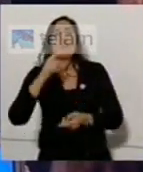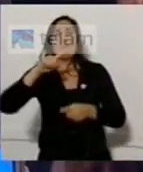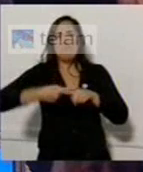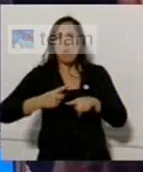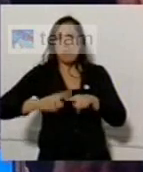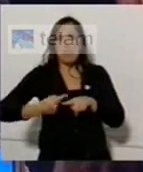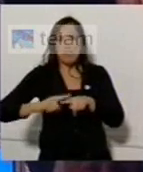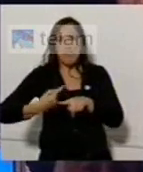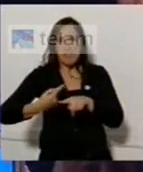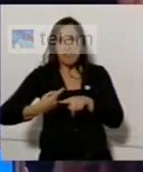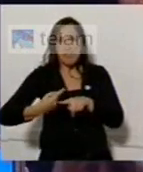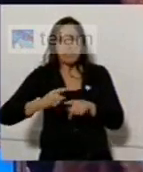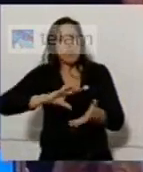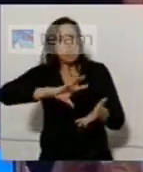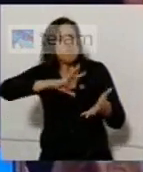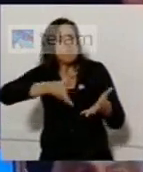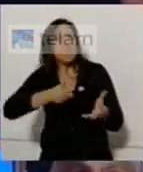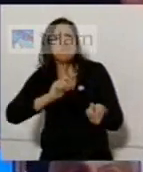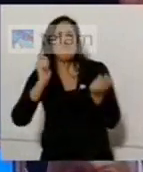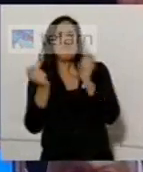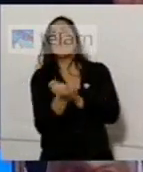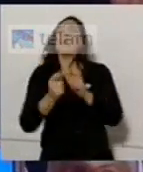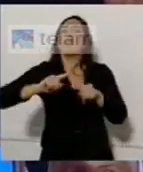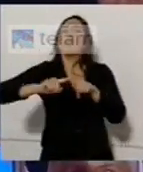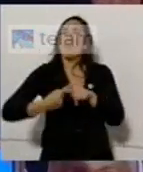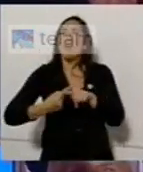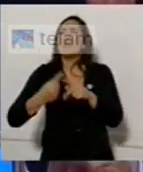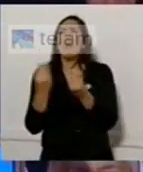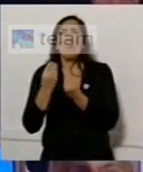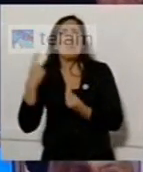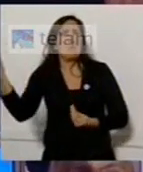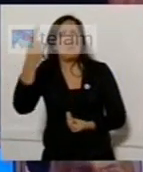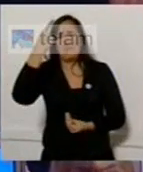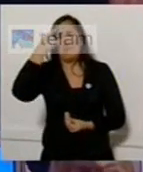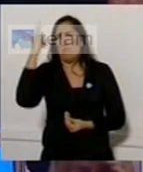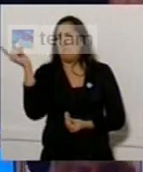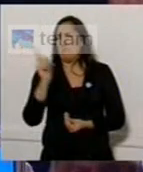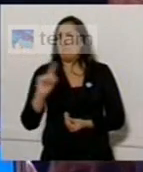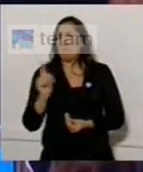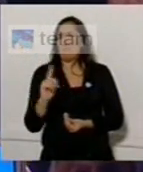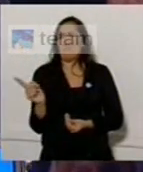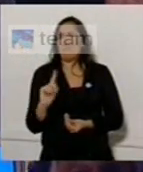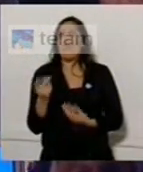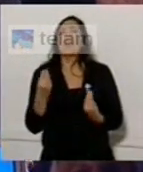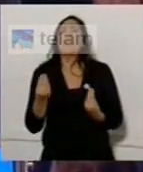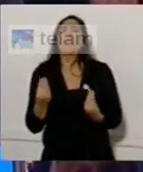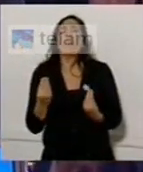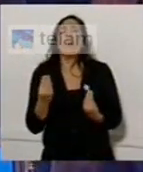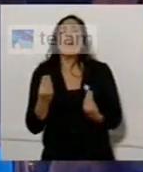Reformas políticas que muchos no creían porque pensaban que eran